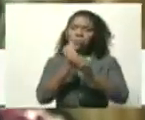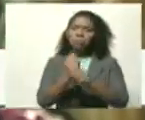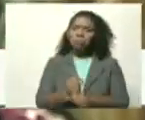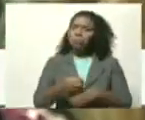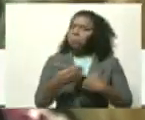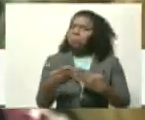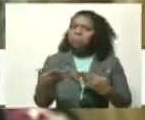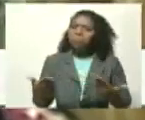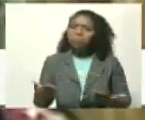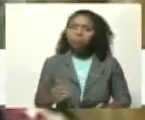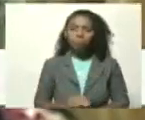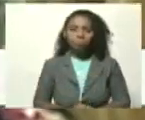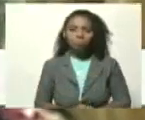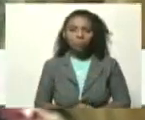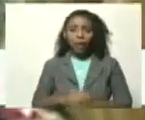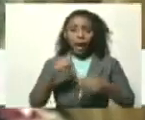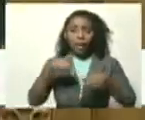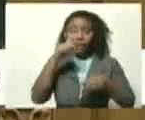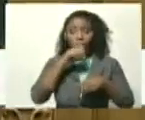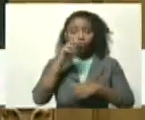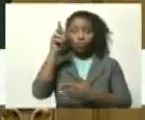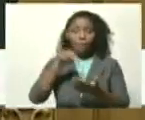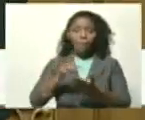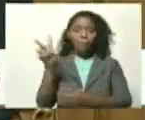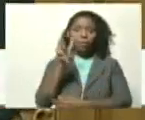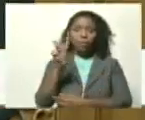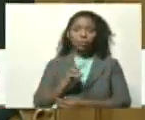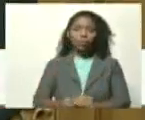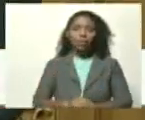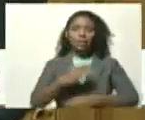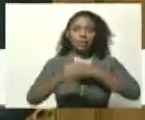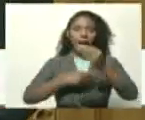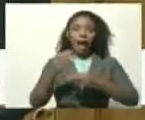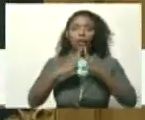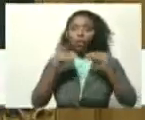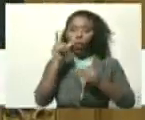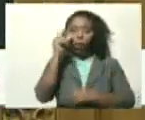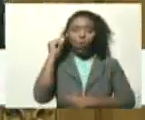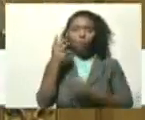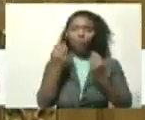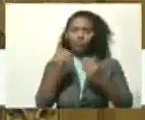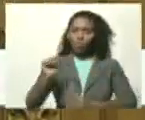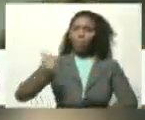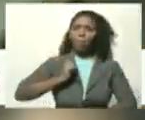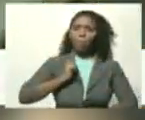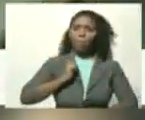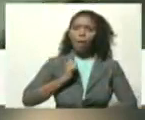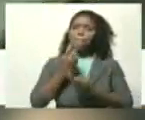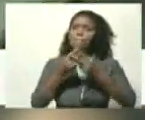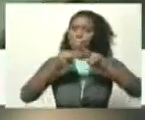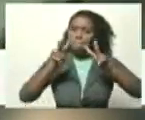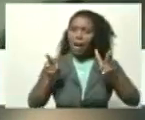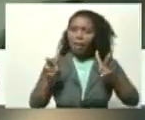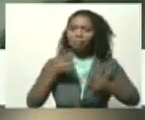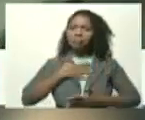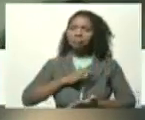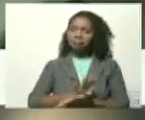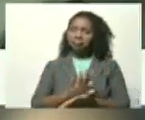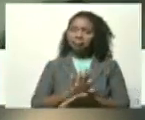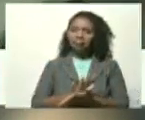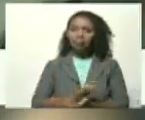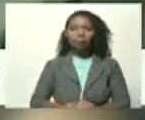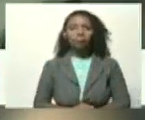este año 2022 sea para todos y para todas de mucho provecho, de mucha paz, de mucha